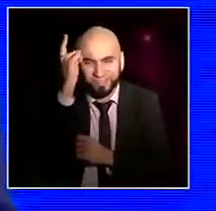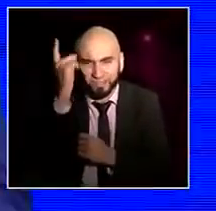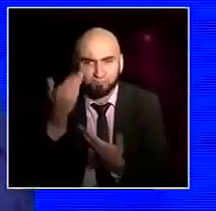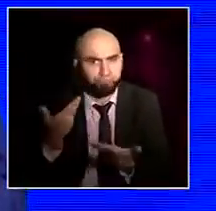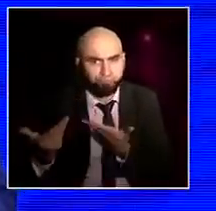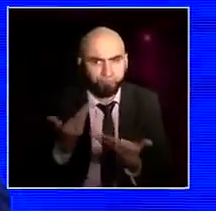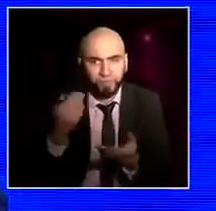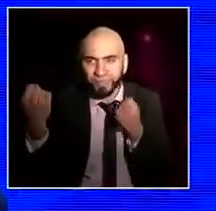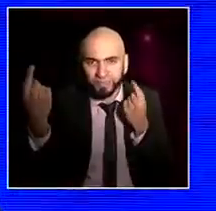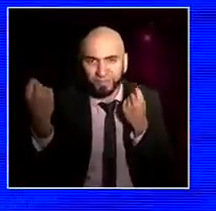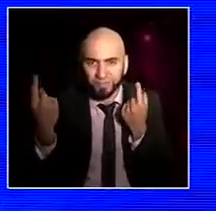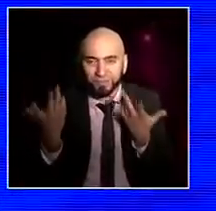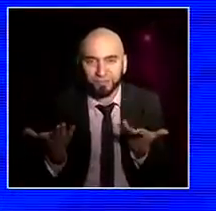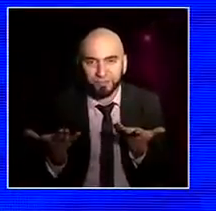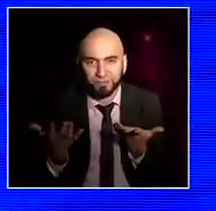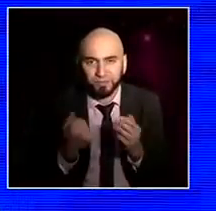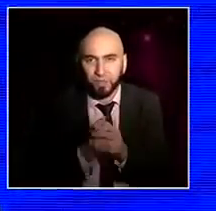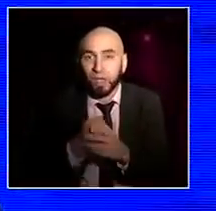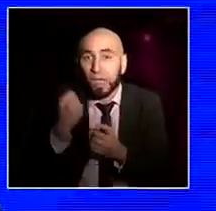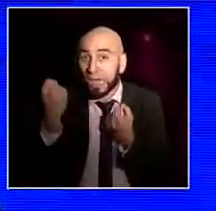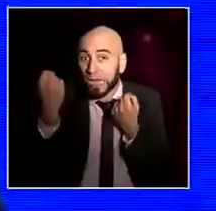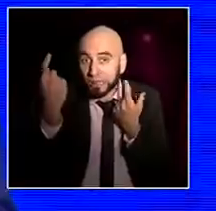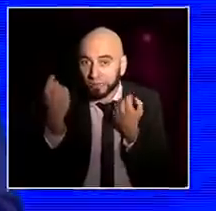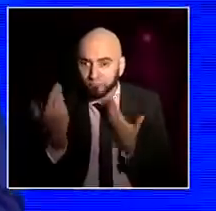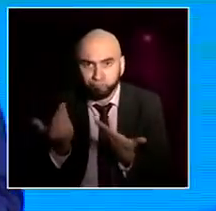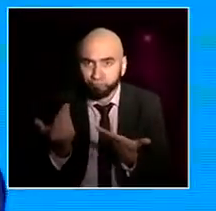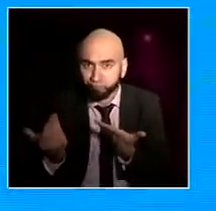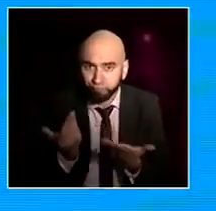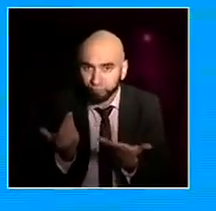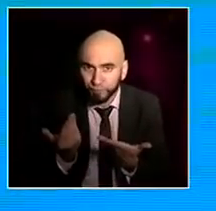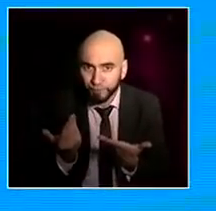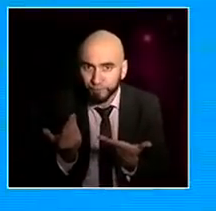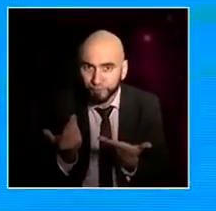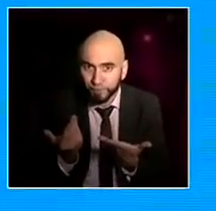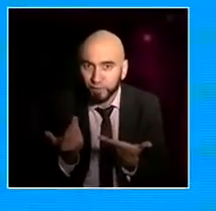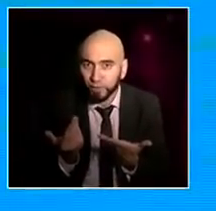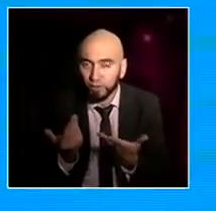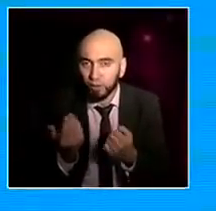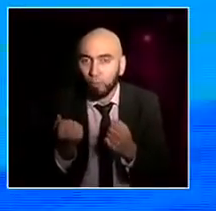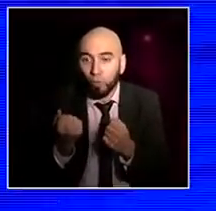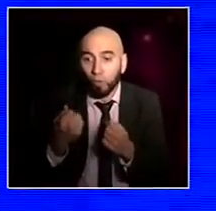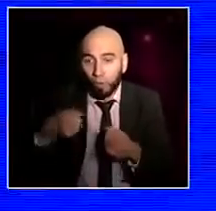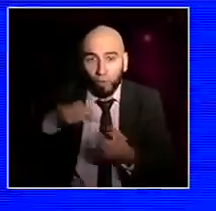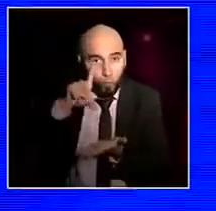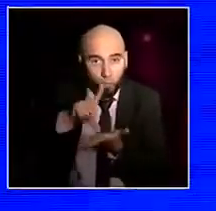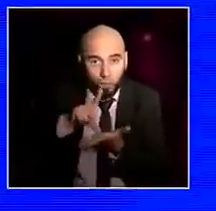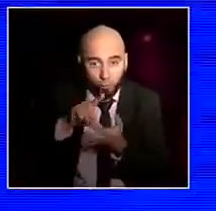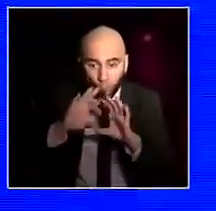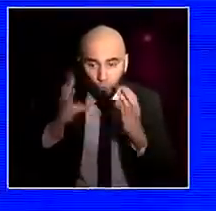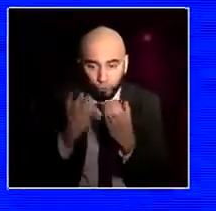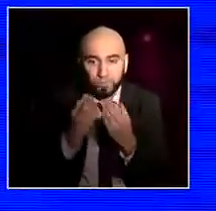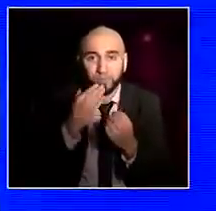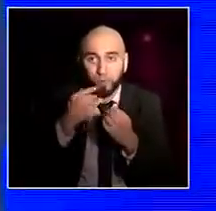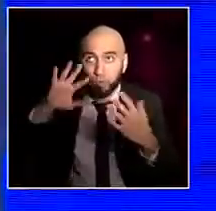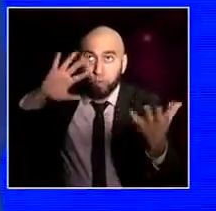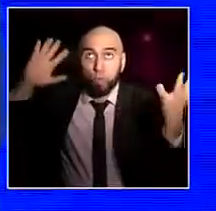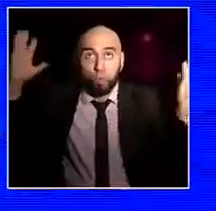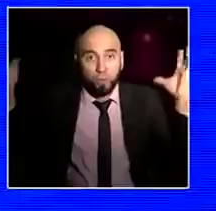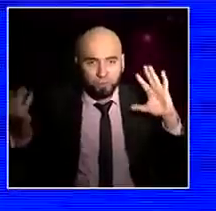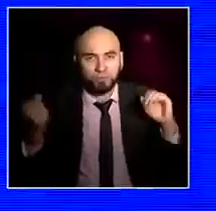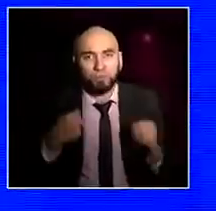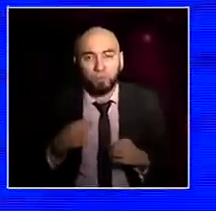somos. Solo a través de entendernos en nuestro lugar en el mundo y en el universo, podemos con confianza